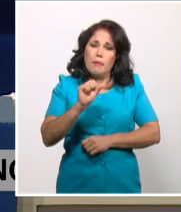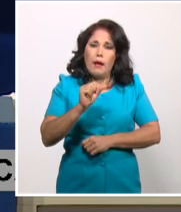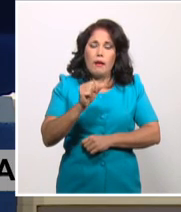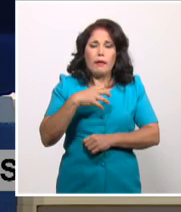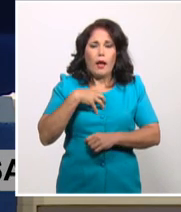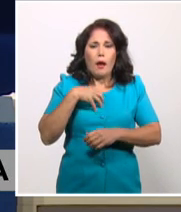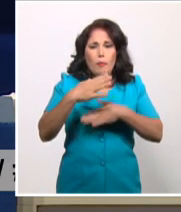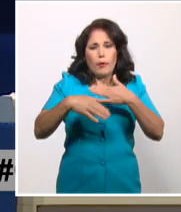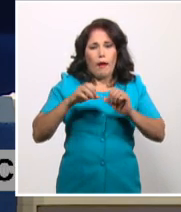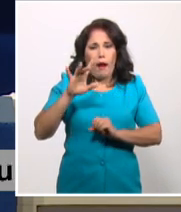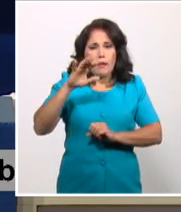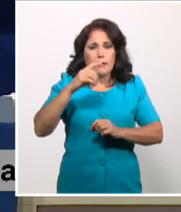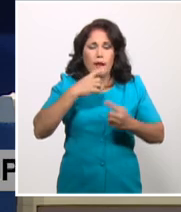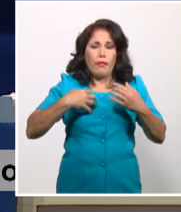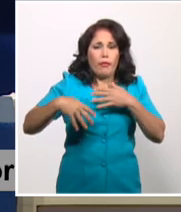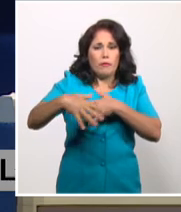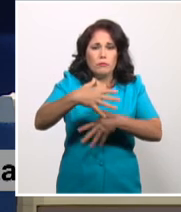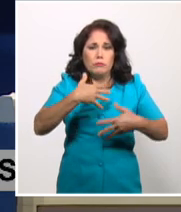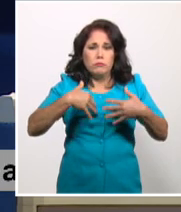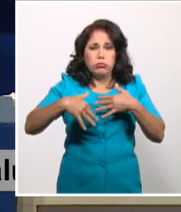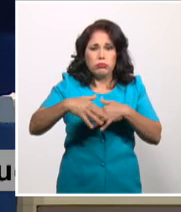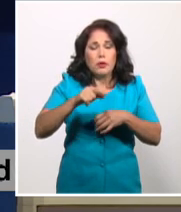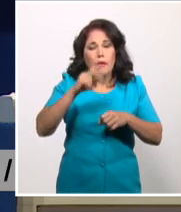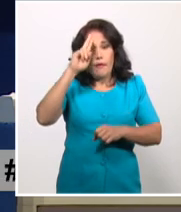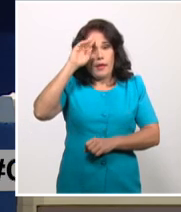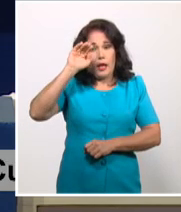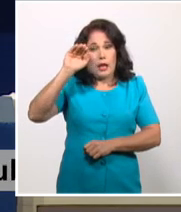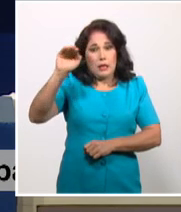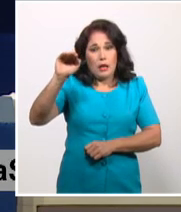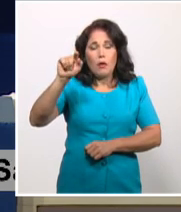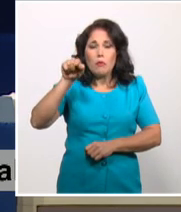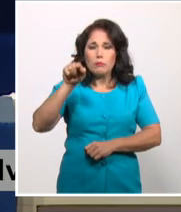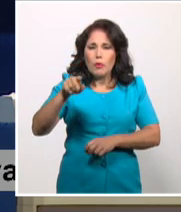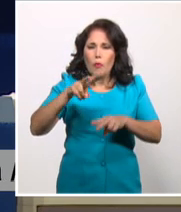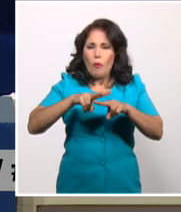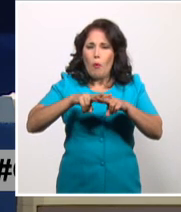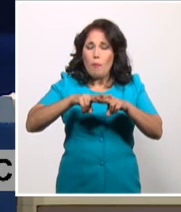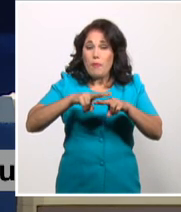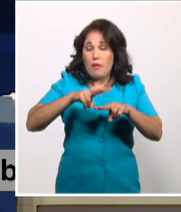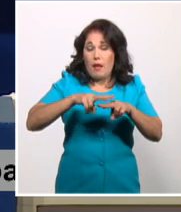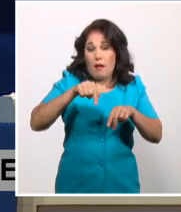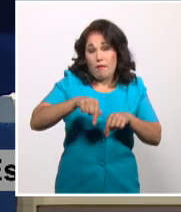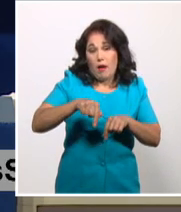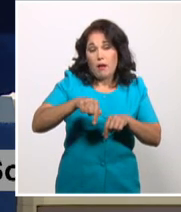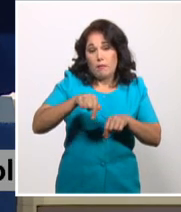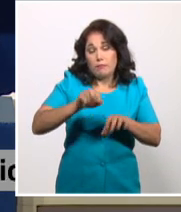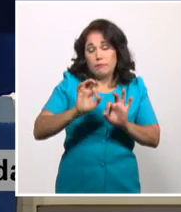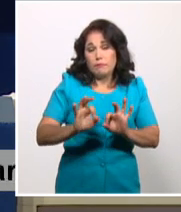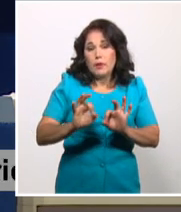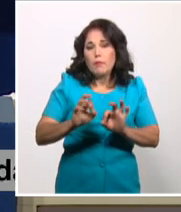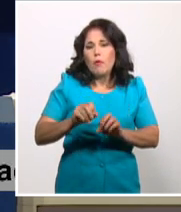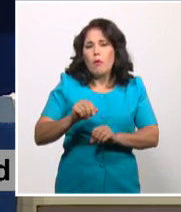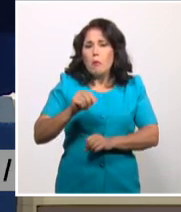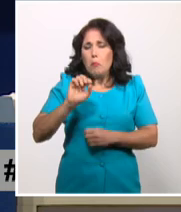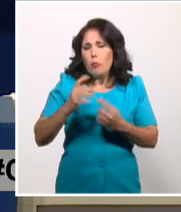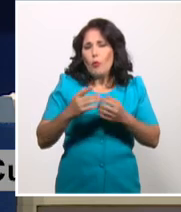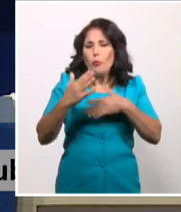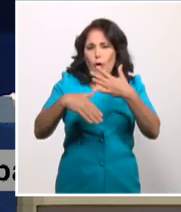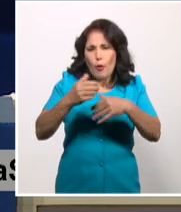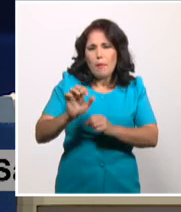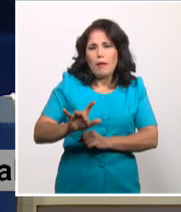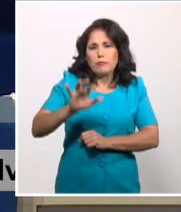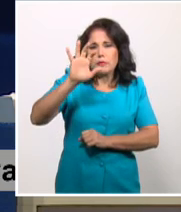metástasis, estaba ingresado en el hospital oncológico por su patología de